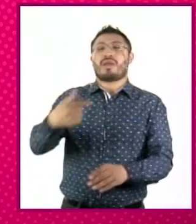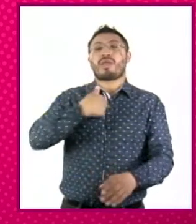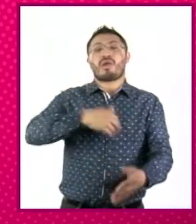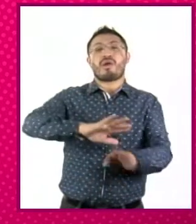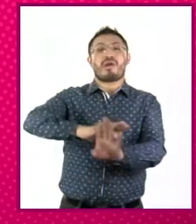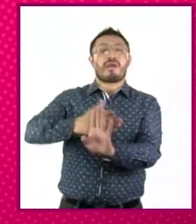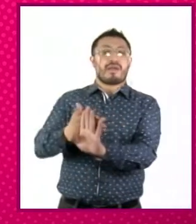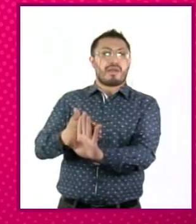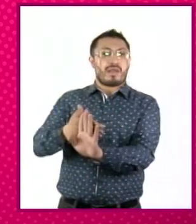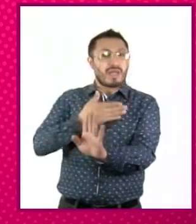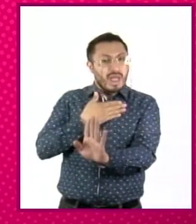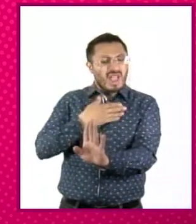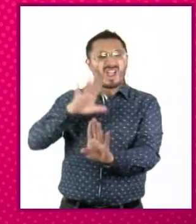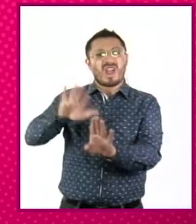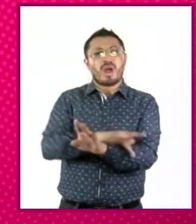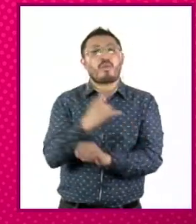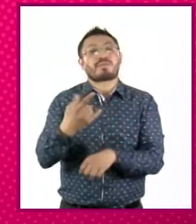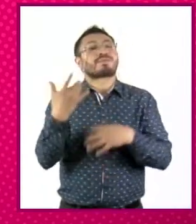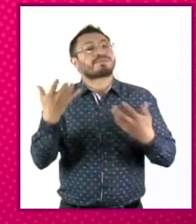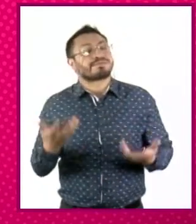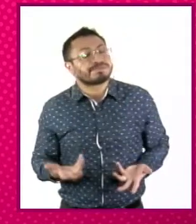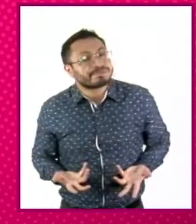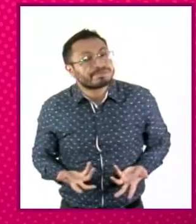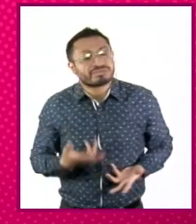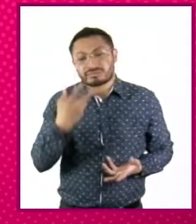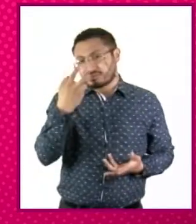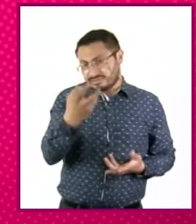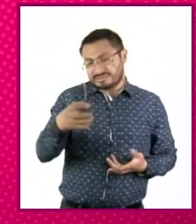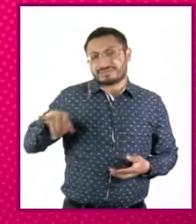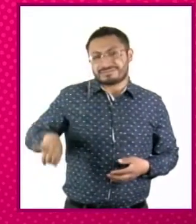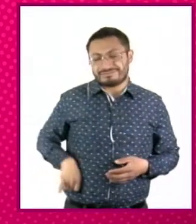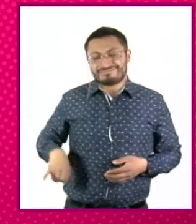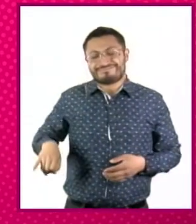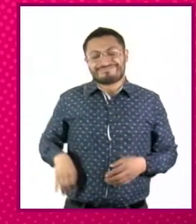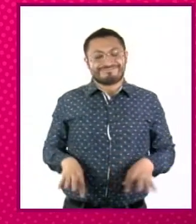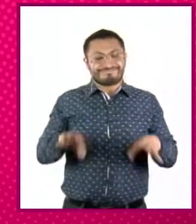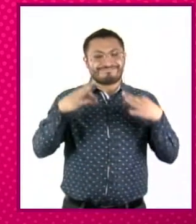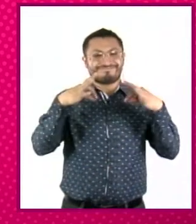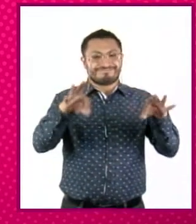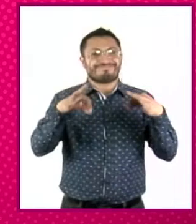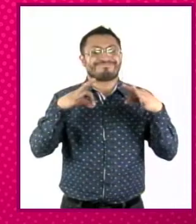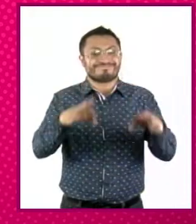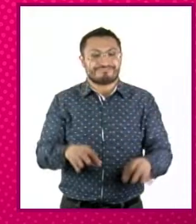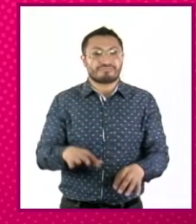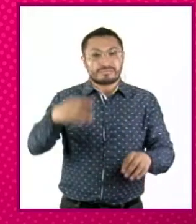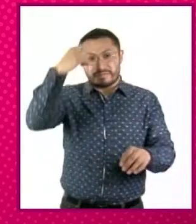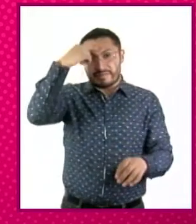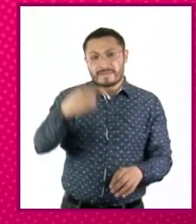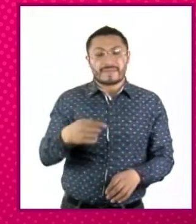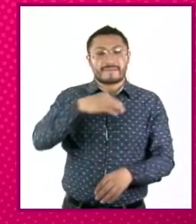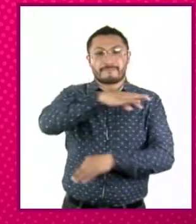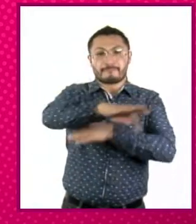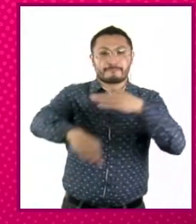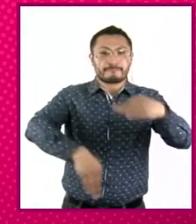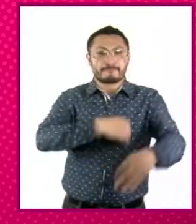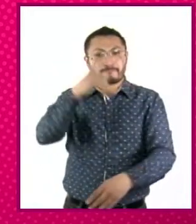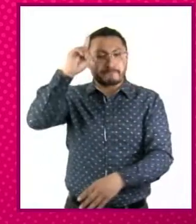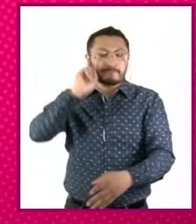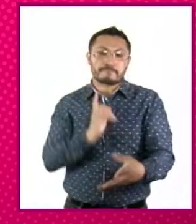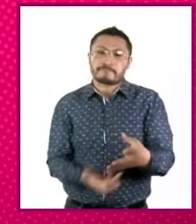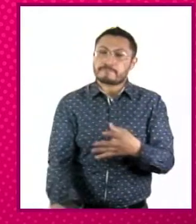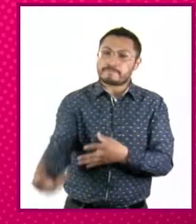exclusión. Y es algo muy interesante esta declaración que hace Olympe de Gouges para incluir a las mujeres en la